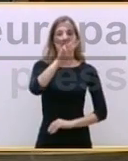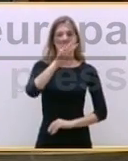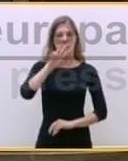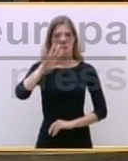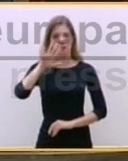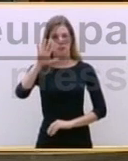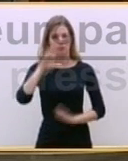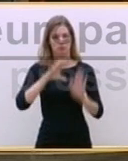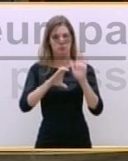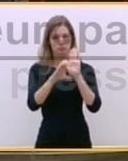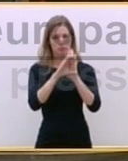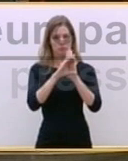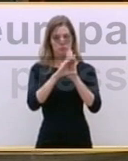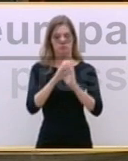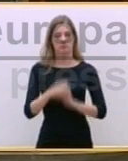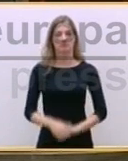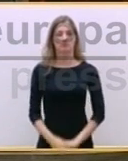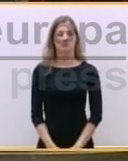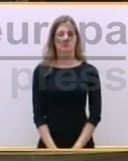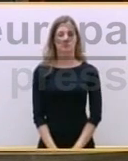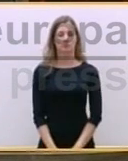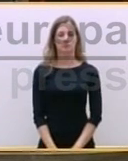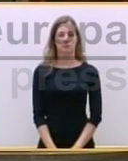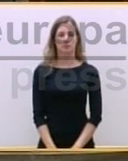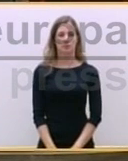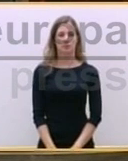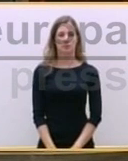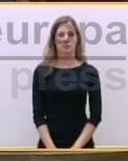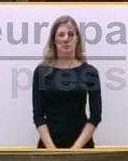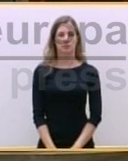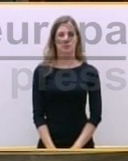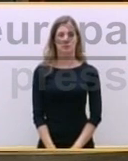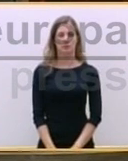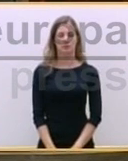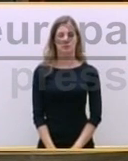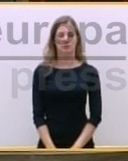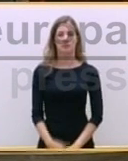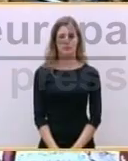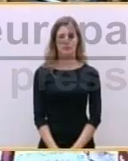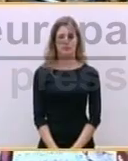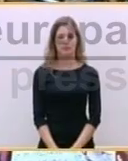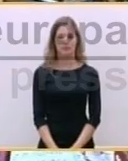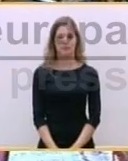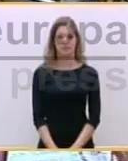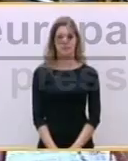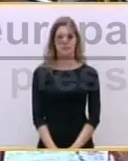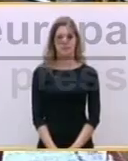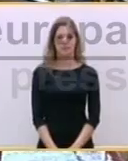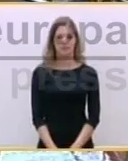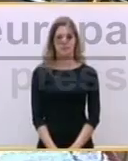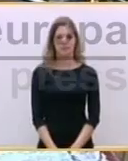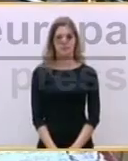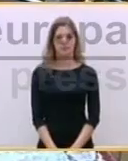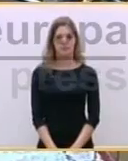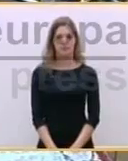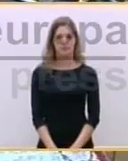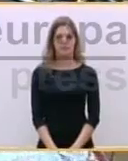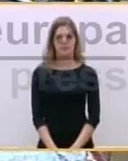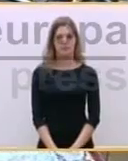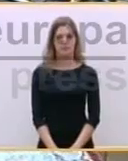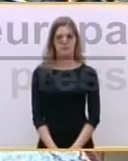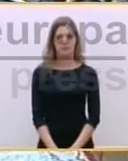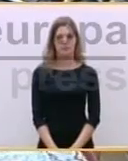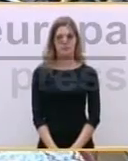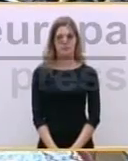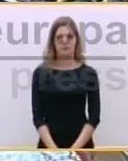El Congreso de los Diputados ha tomado en consideración la propuesta de reforma constitucional presentada por el PSOE y el PP, con 16 votos en